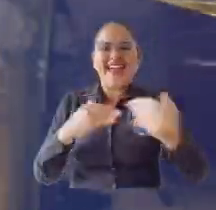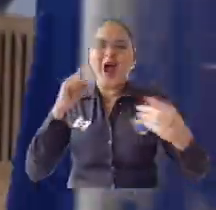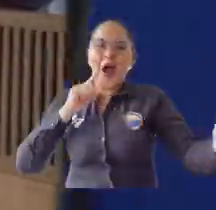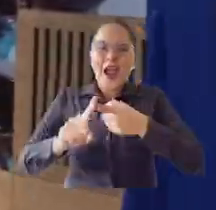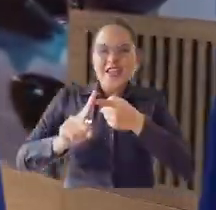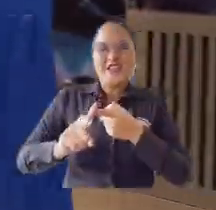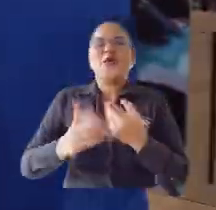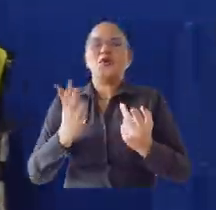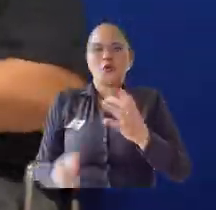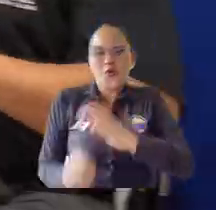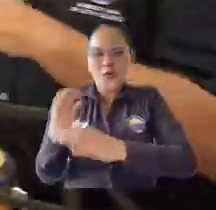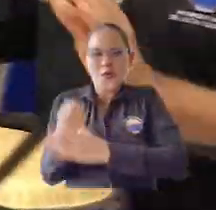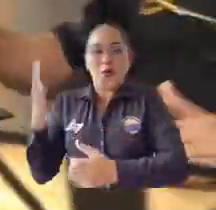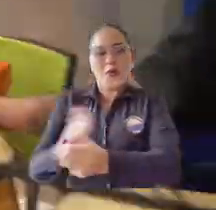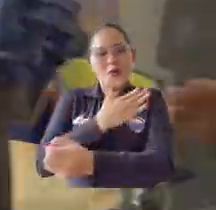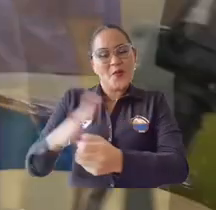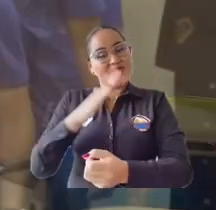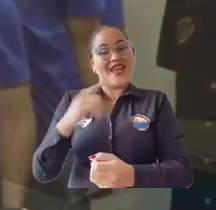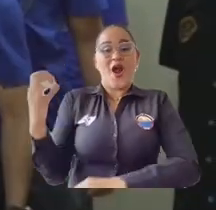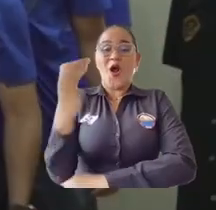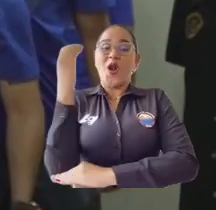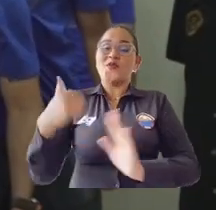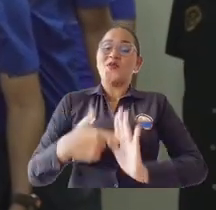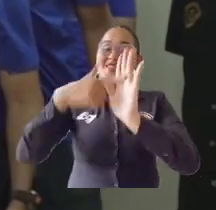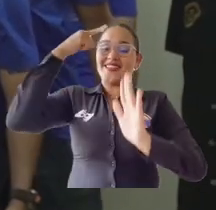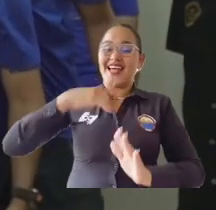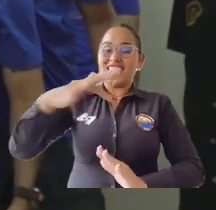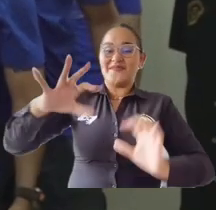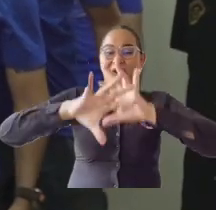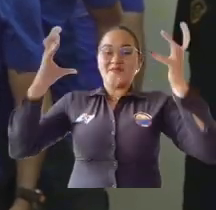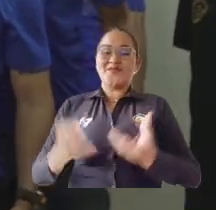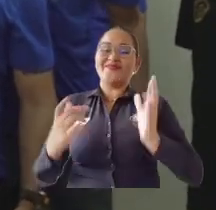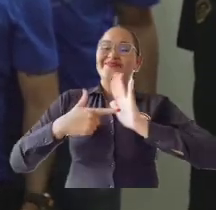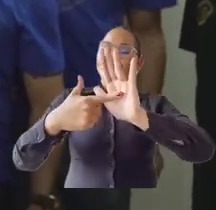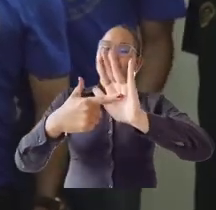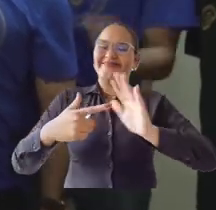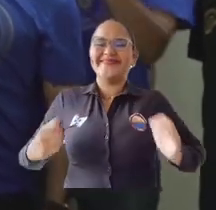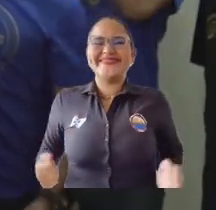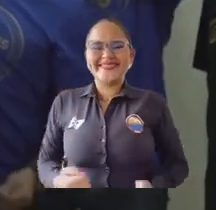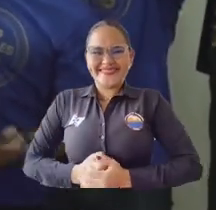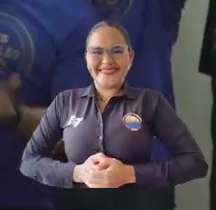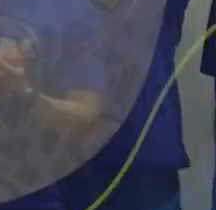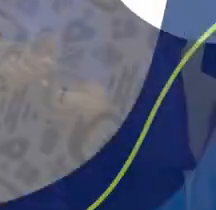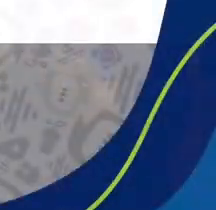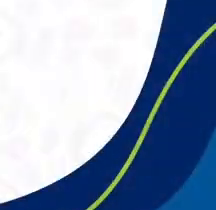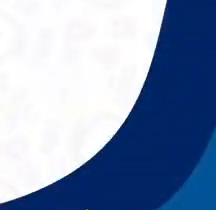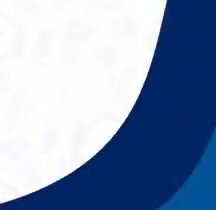a sonar a Colombia desde Santa Marta y desde Santa Marta para el mundo.